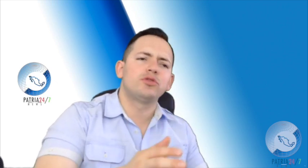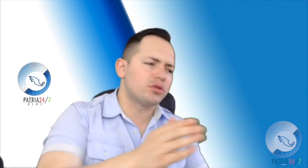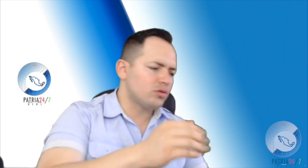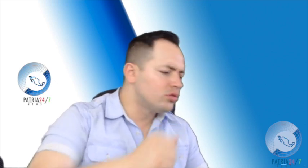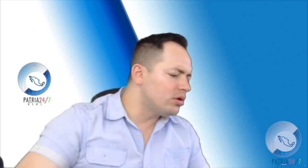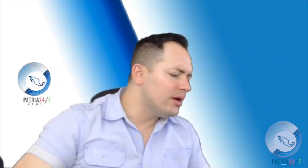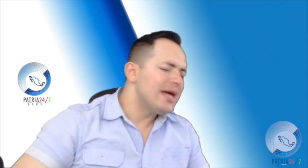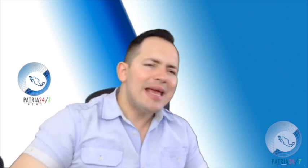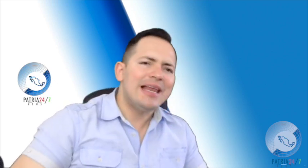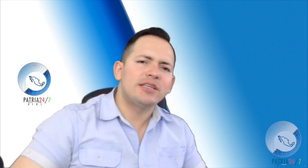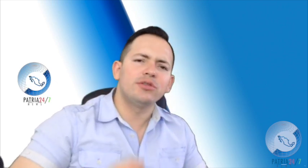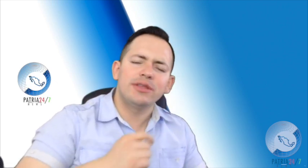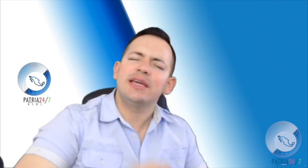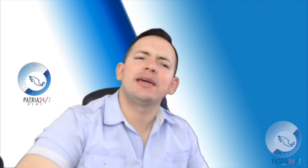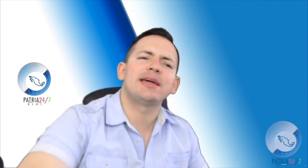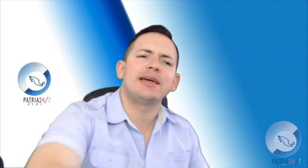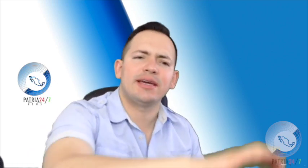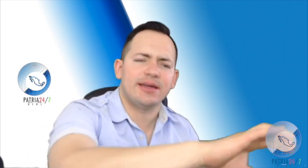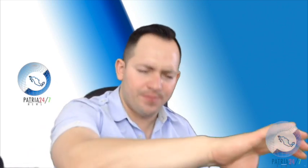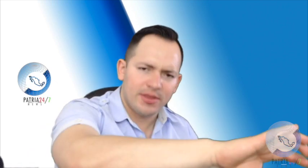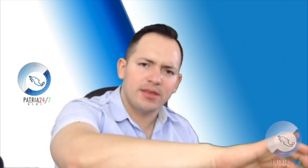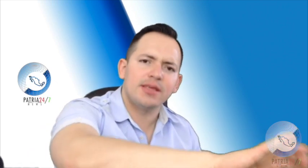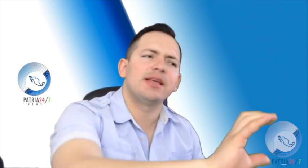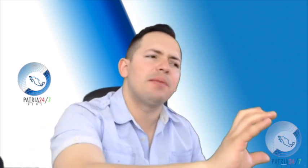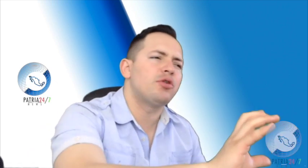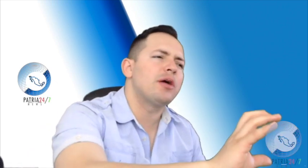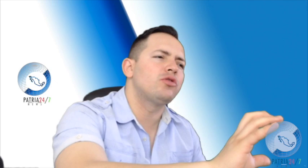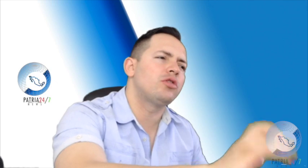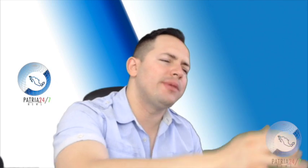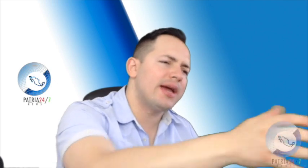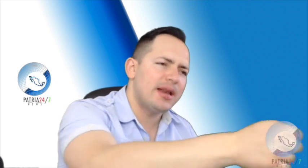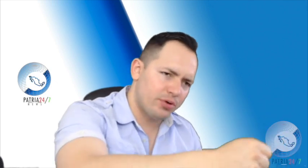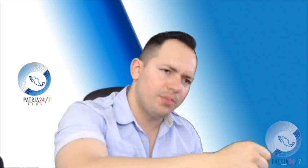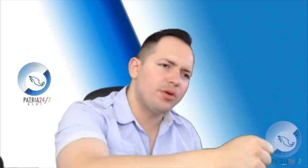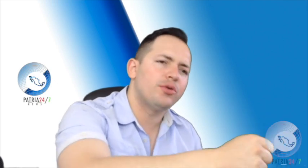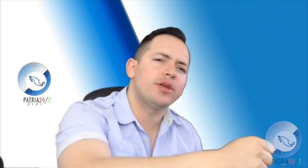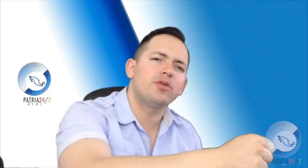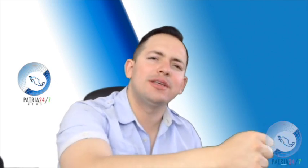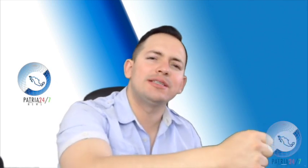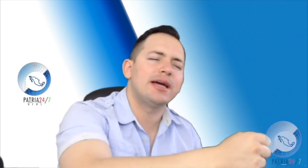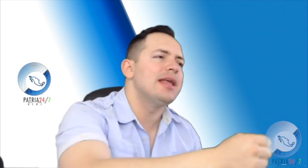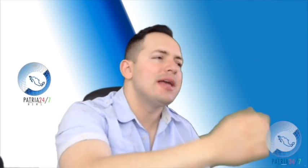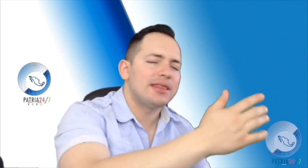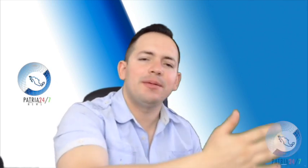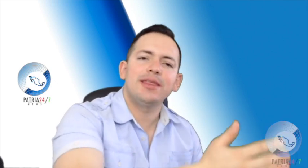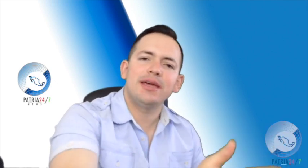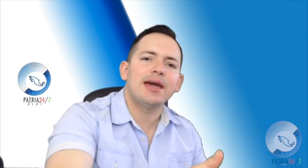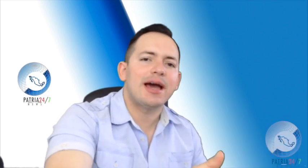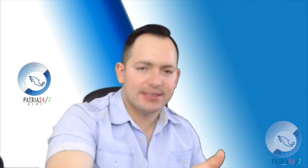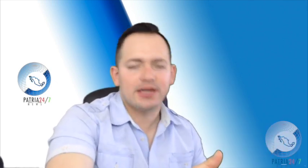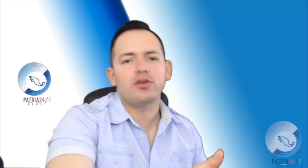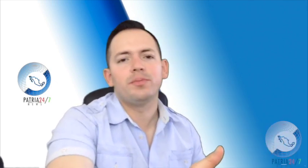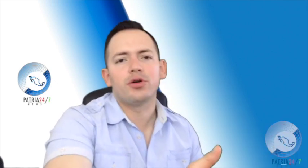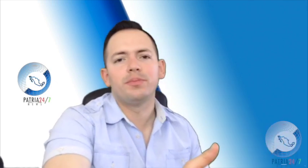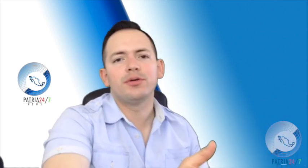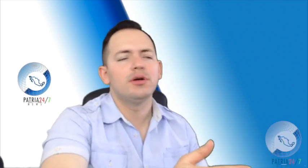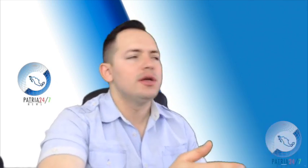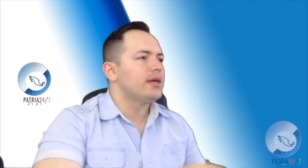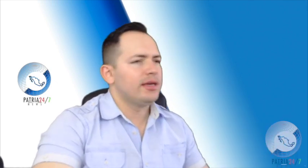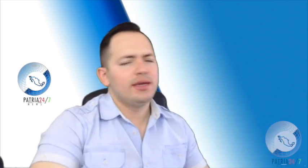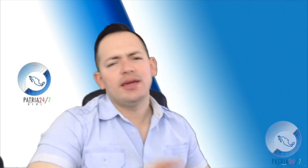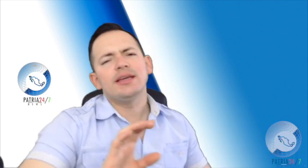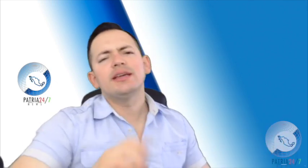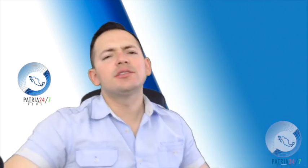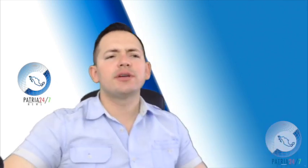2 puntos. Uno, el hecho de que desde la propia autonomía el propio Poder Judicial debe de hacer lo